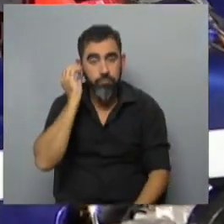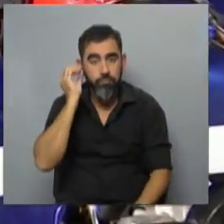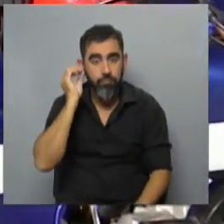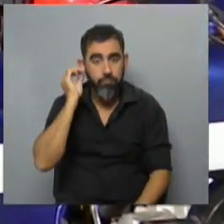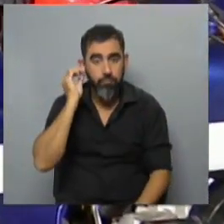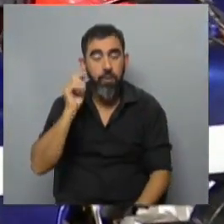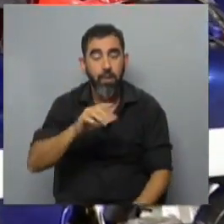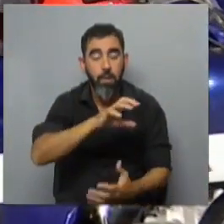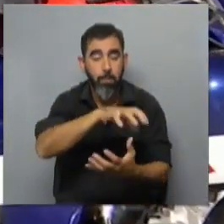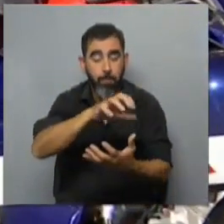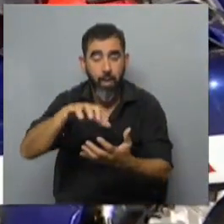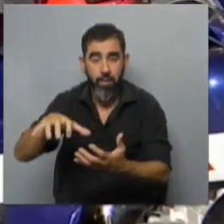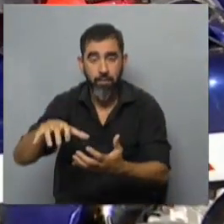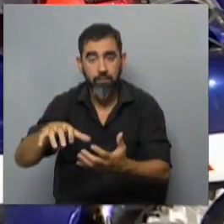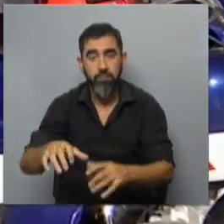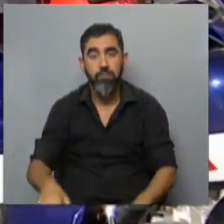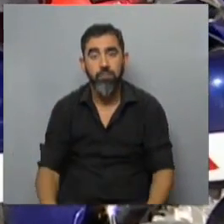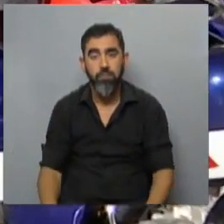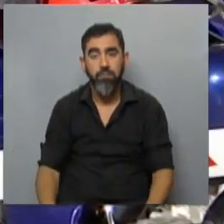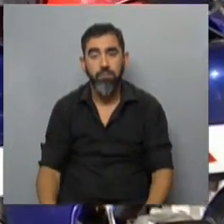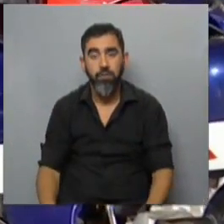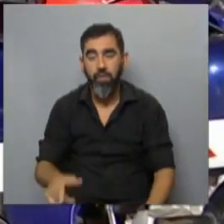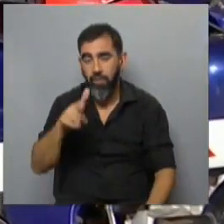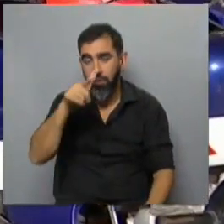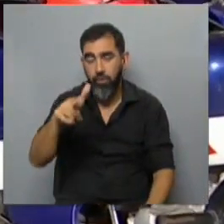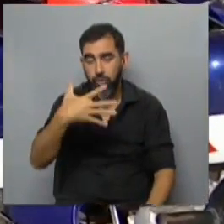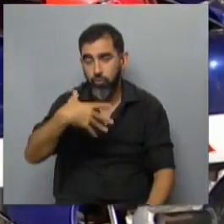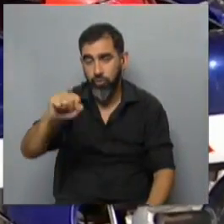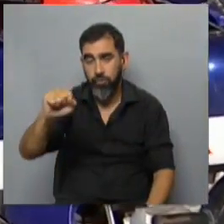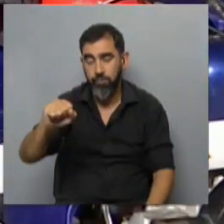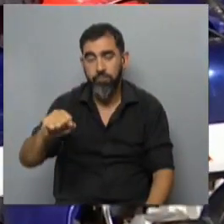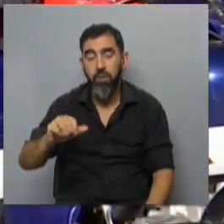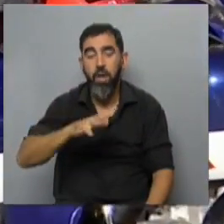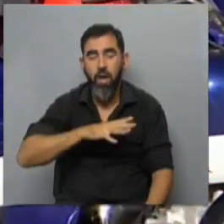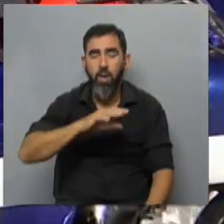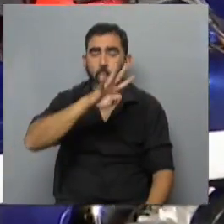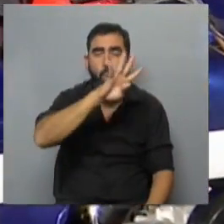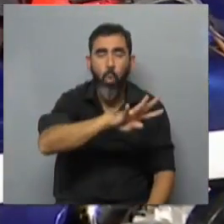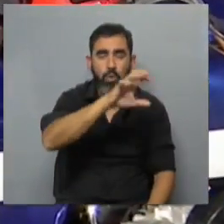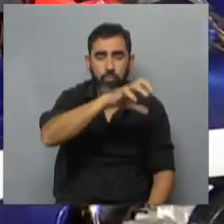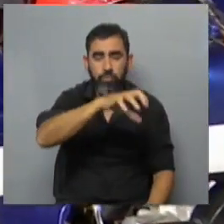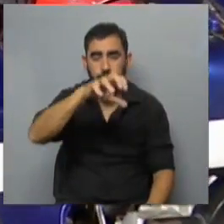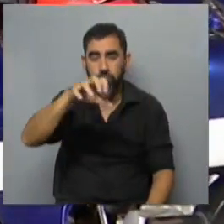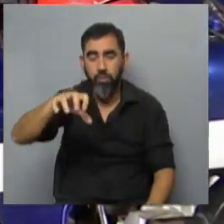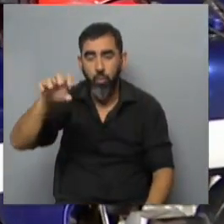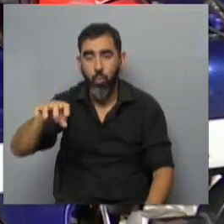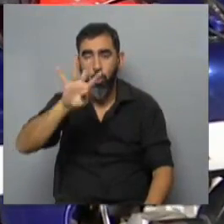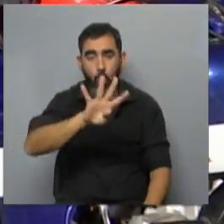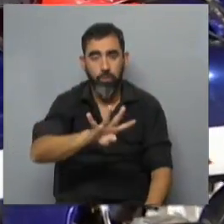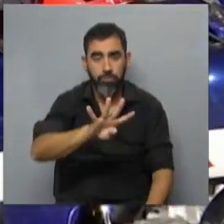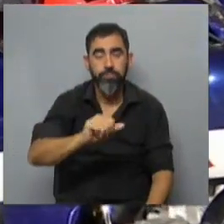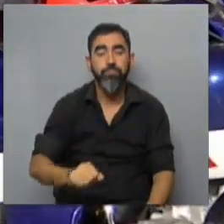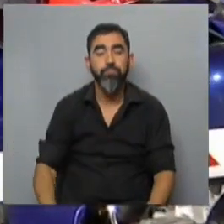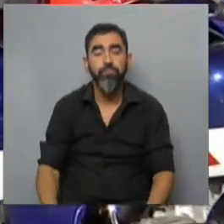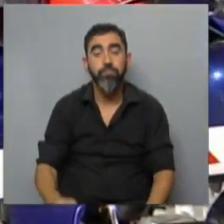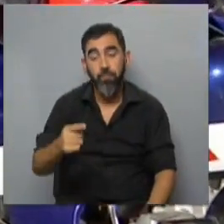y a las plantas de clasificación llevamos derecho a las plantearles clasificación tenemos 34 plan de clasificación y